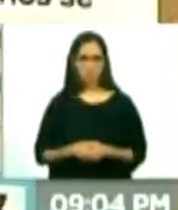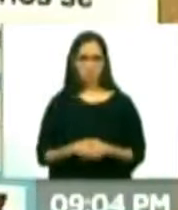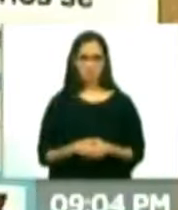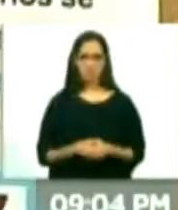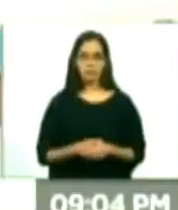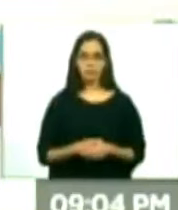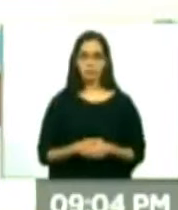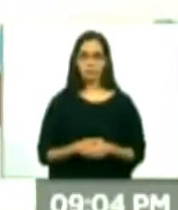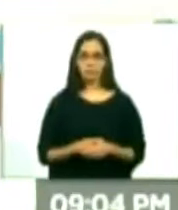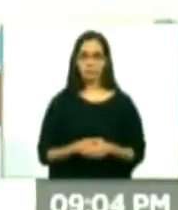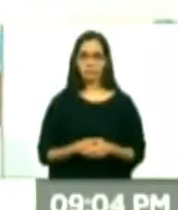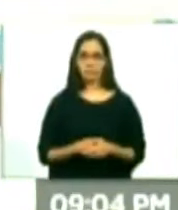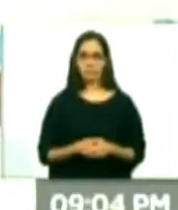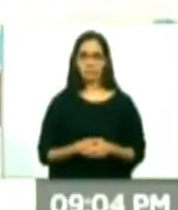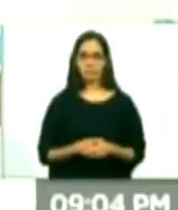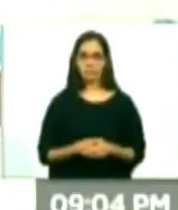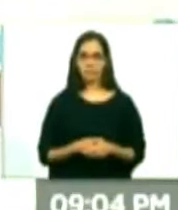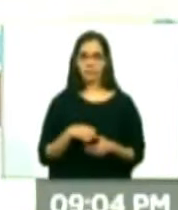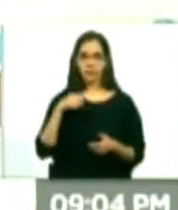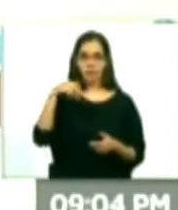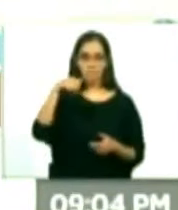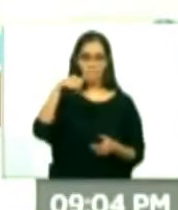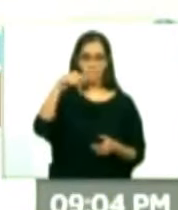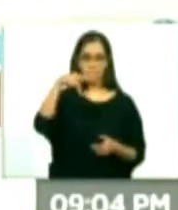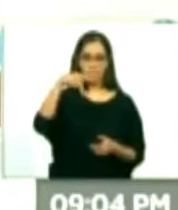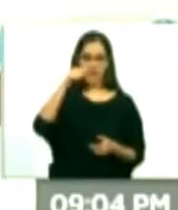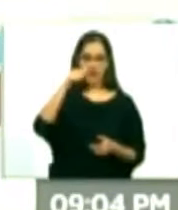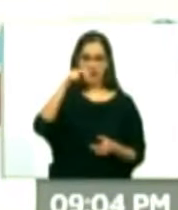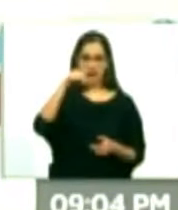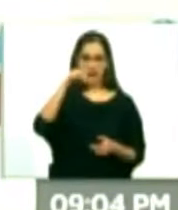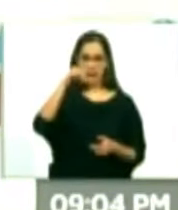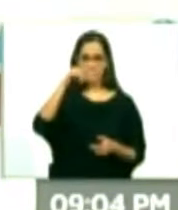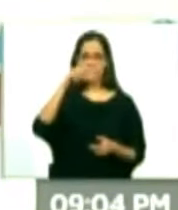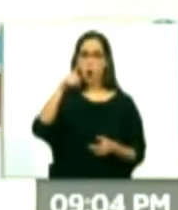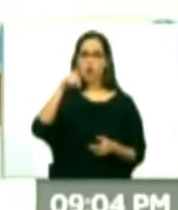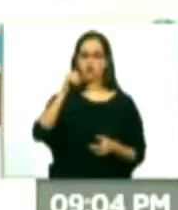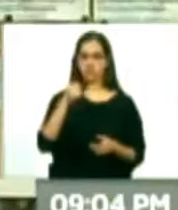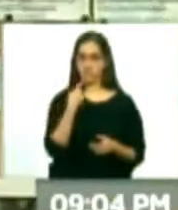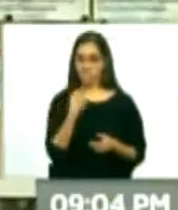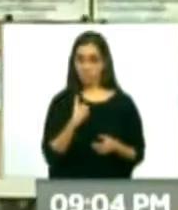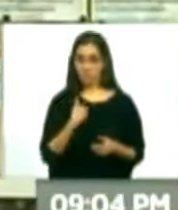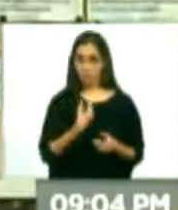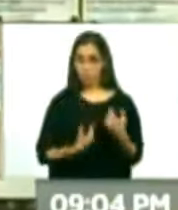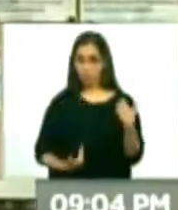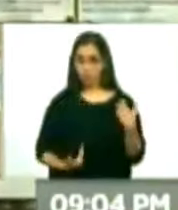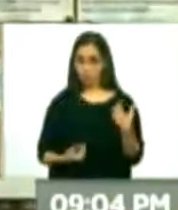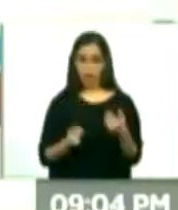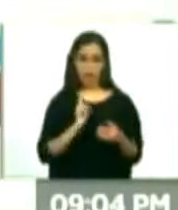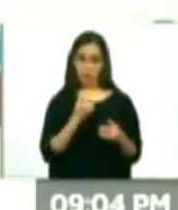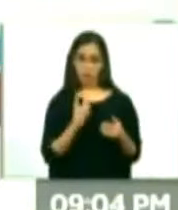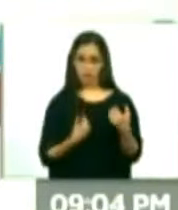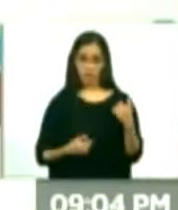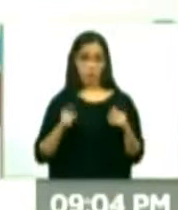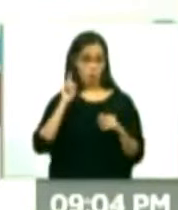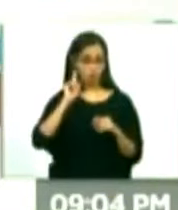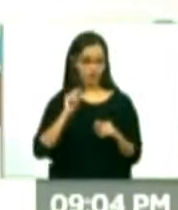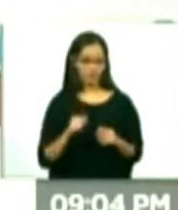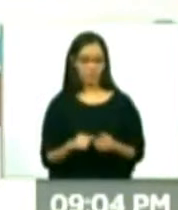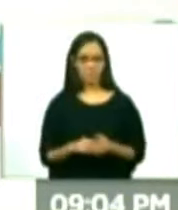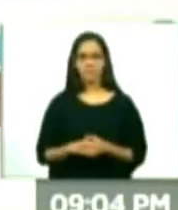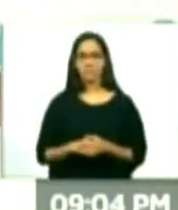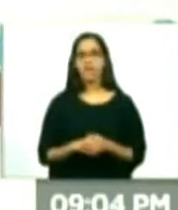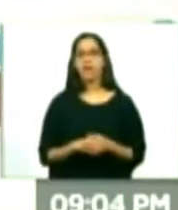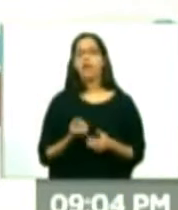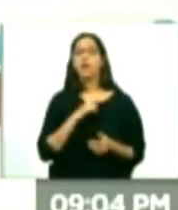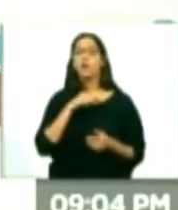Panampos, mía. Panampos es el que es mío. ¿Eh? Ajá, Panampos. Todavía no era mío hoy. Conste. Nuestros grandes